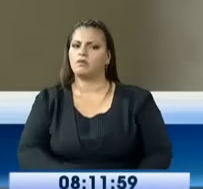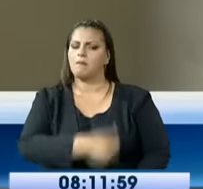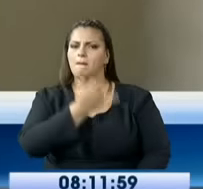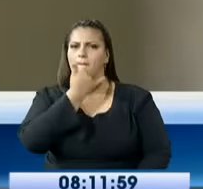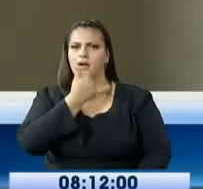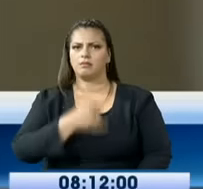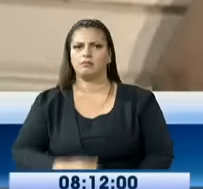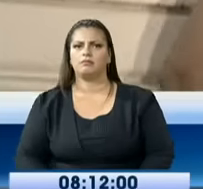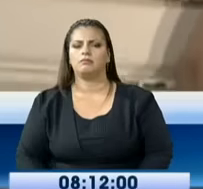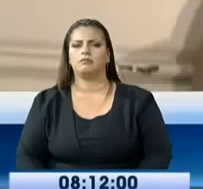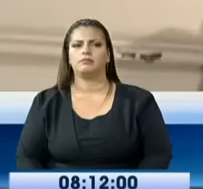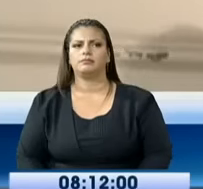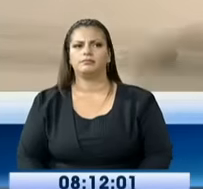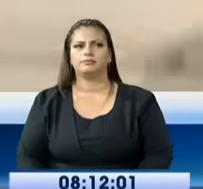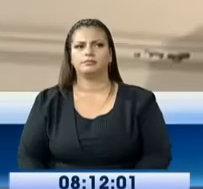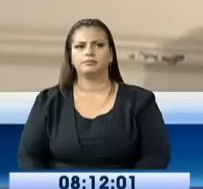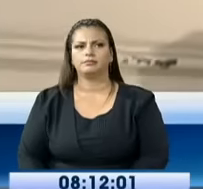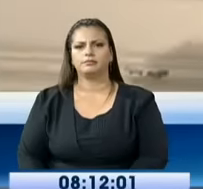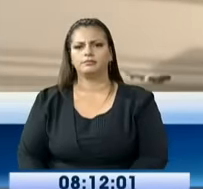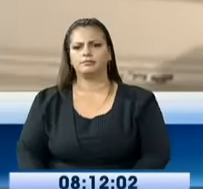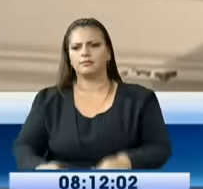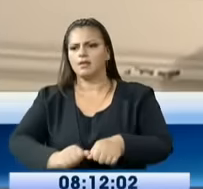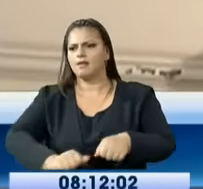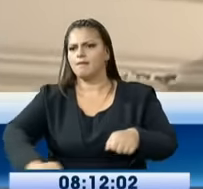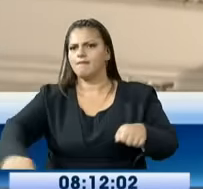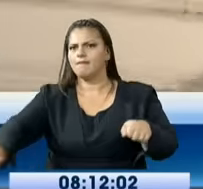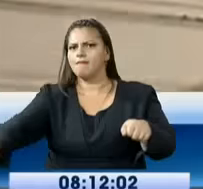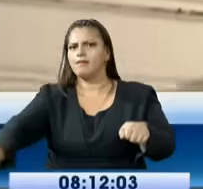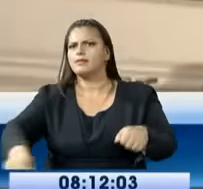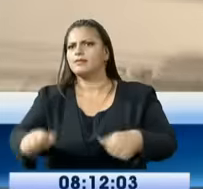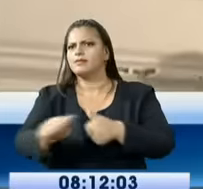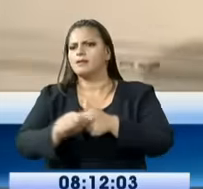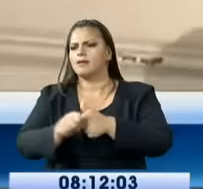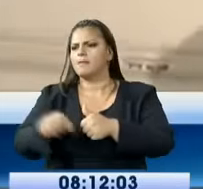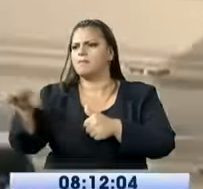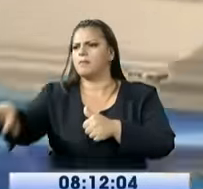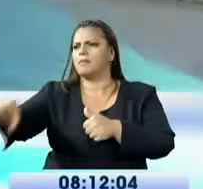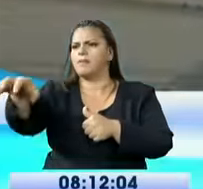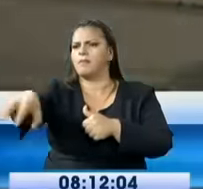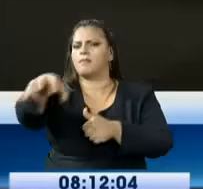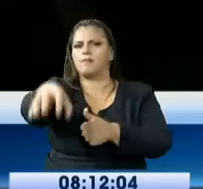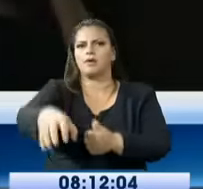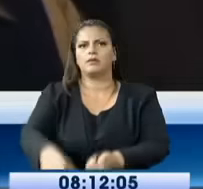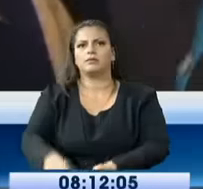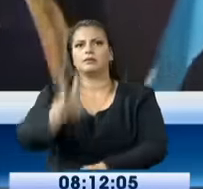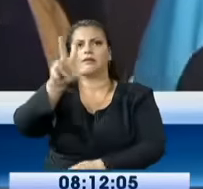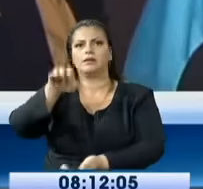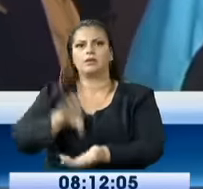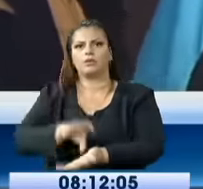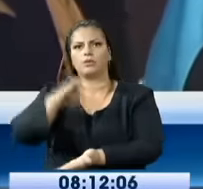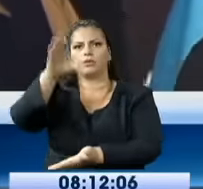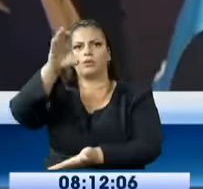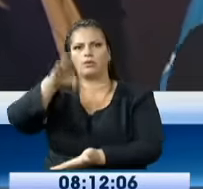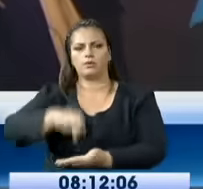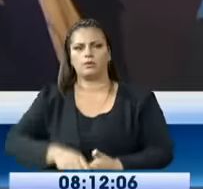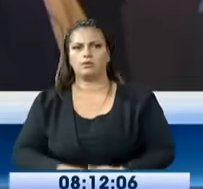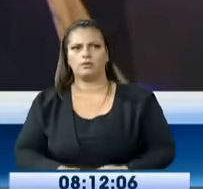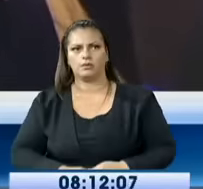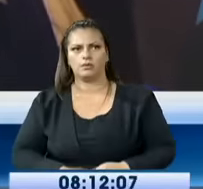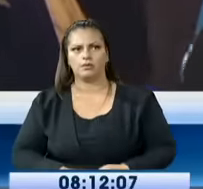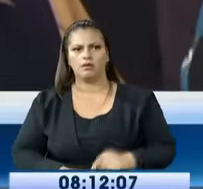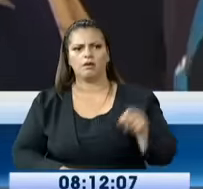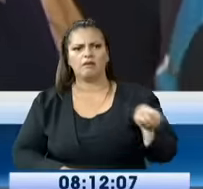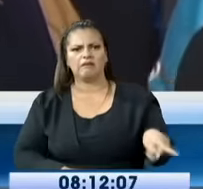está. No solo alrededor de 200 metros de un colegio, sino que hay tres colegios. No solo hay un prostíbulo. El de la esquina, donde ustedes ven de las luces LED, también es otro